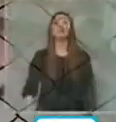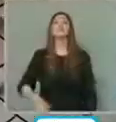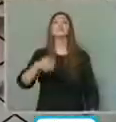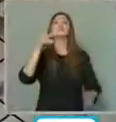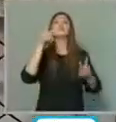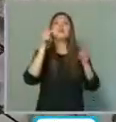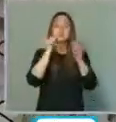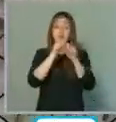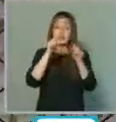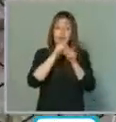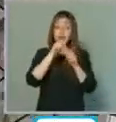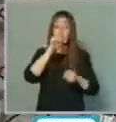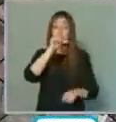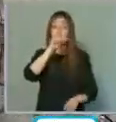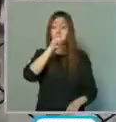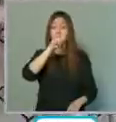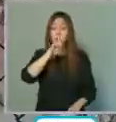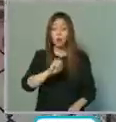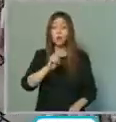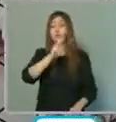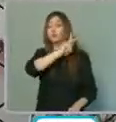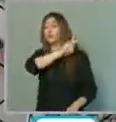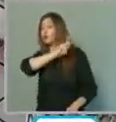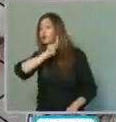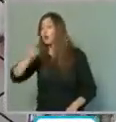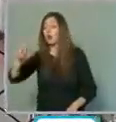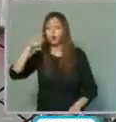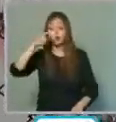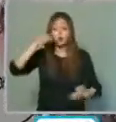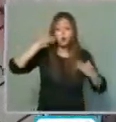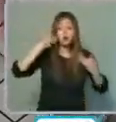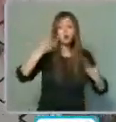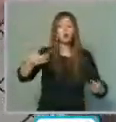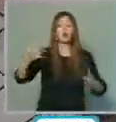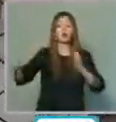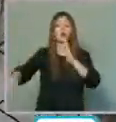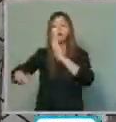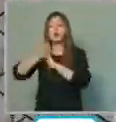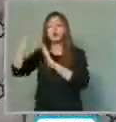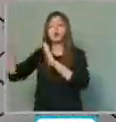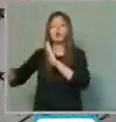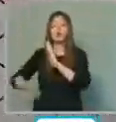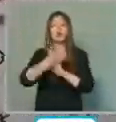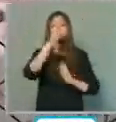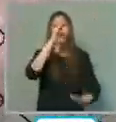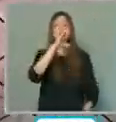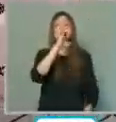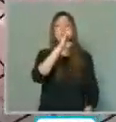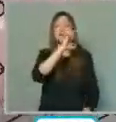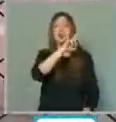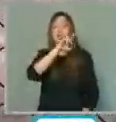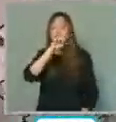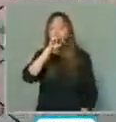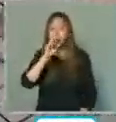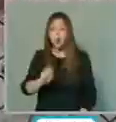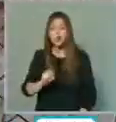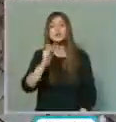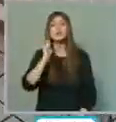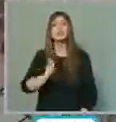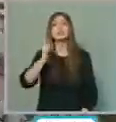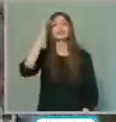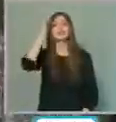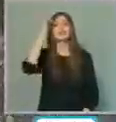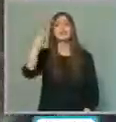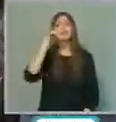Tío Alberto, todo lo que hay de construcciones alrededor de los cerros, bueno, que es realmente Santa Isabel